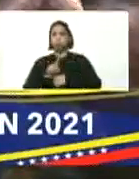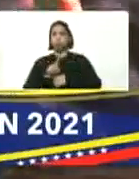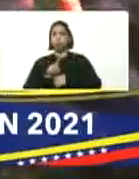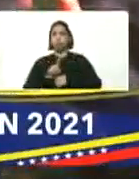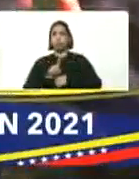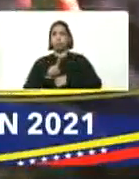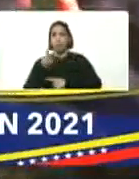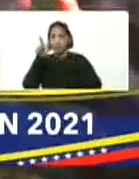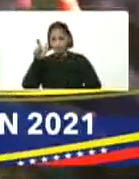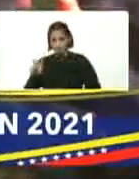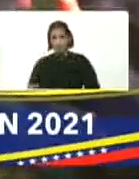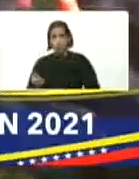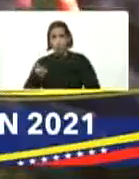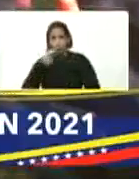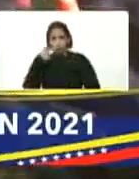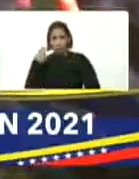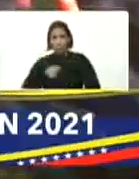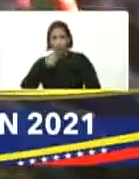que está aquí presente,